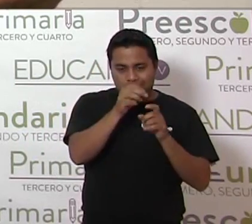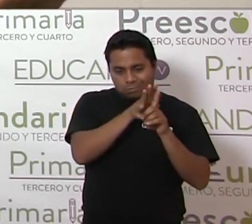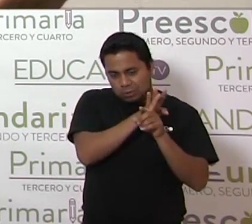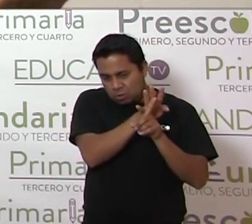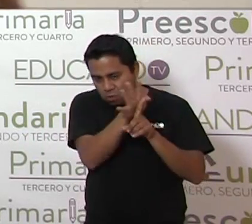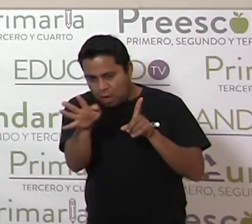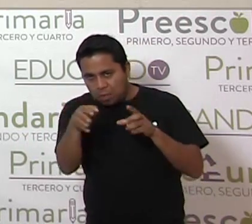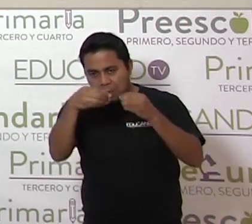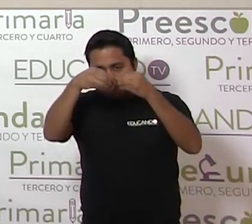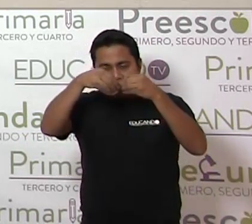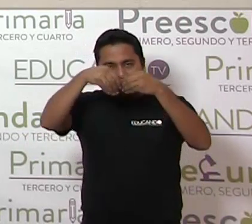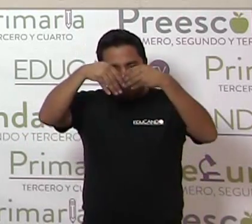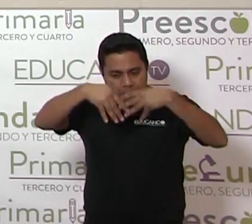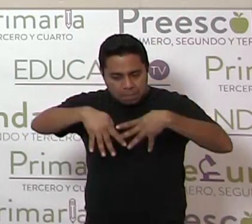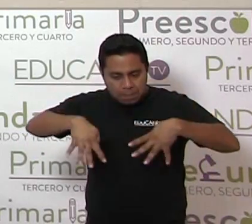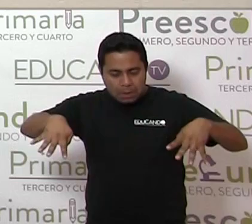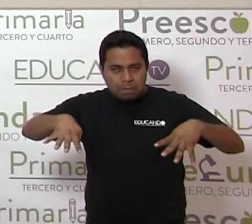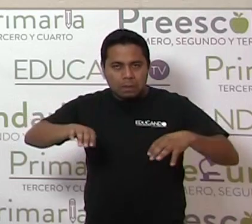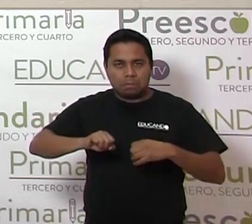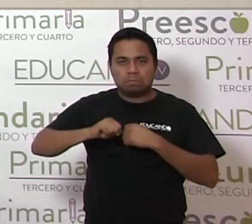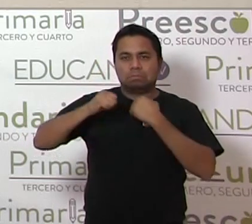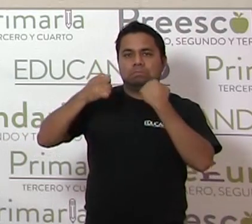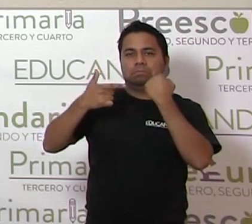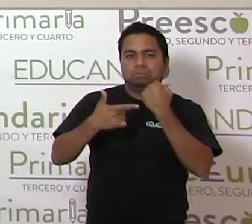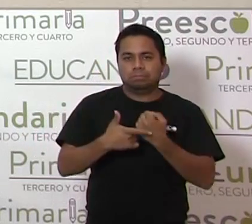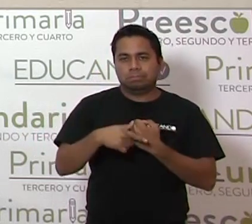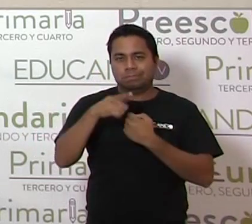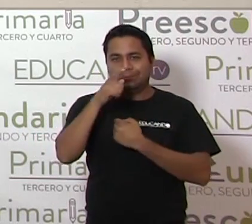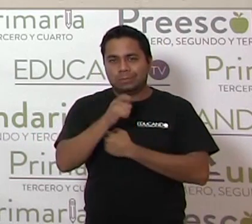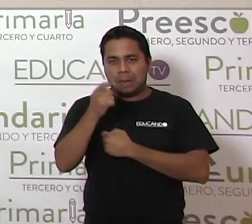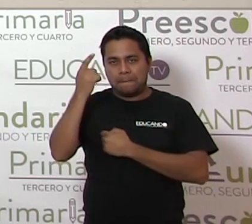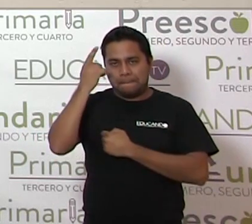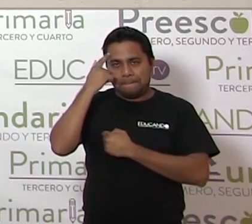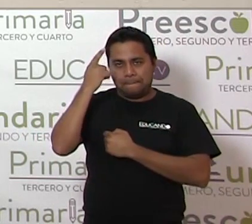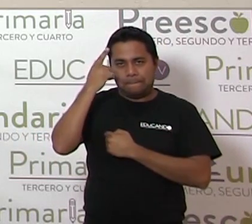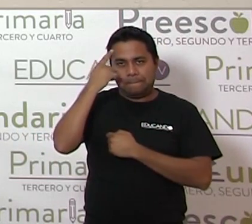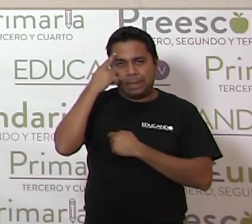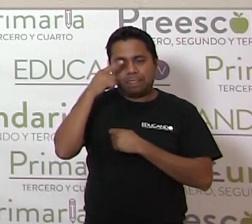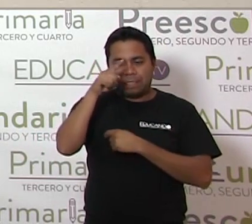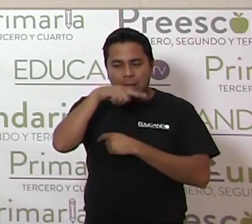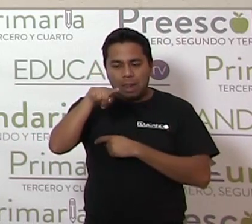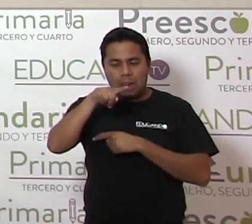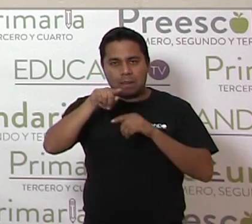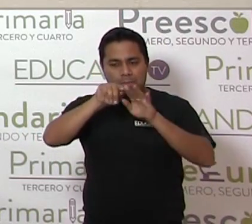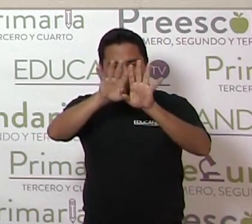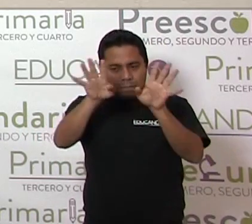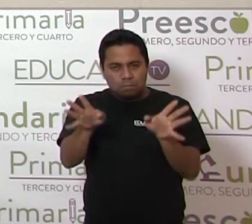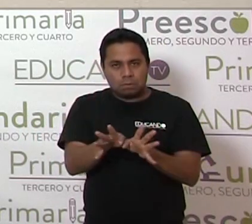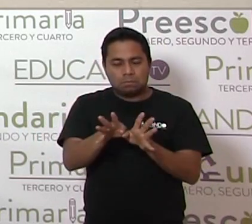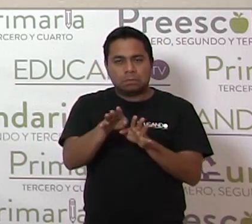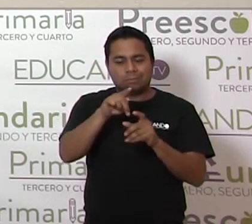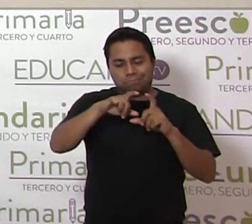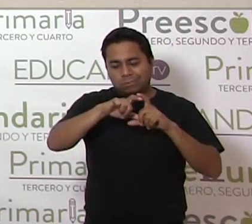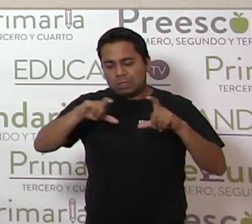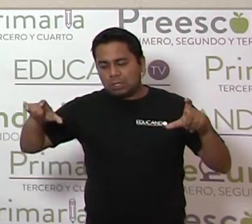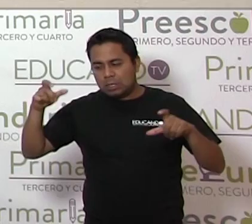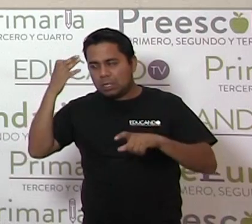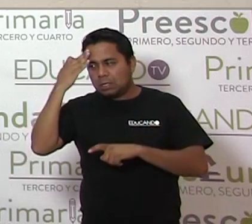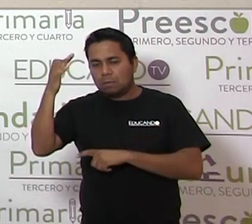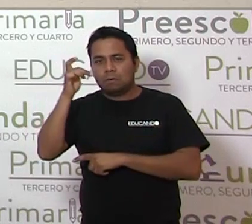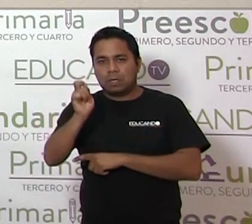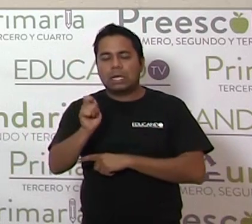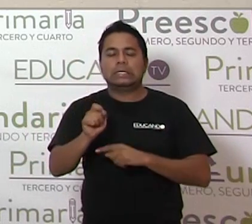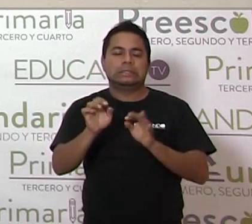cuadro sinóptico, el mapa conceptual y algunos rasgos de lo que es el mapa mental, la línea del tiempo es un